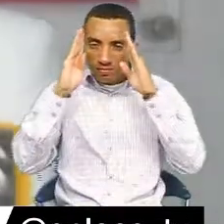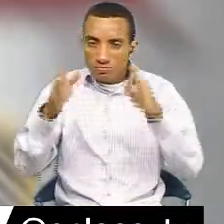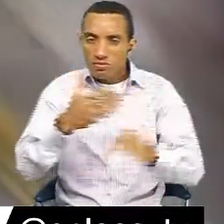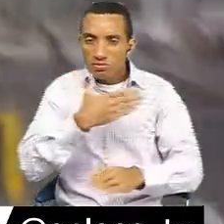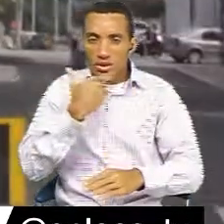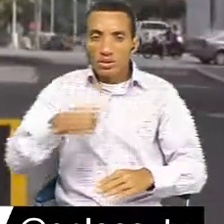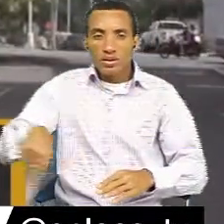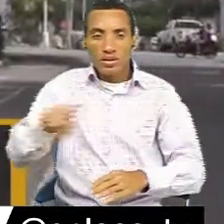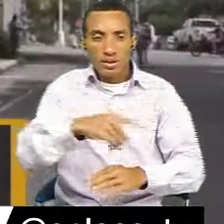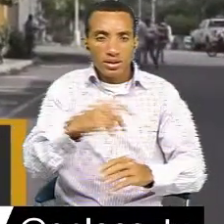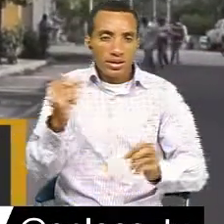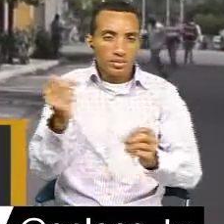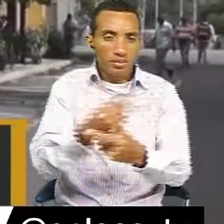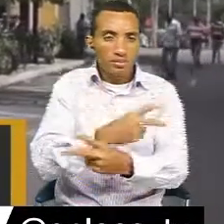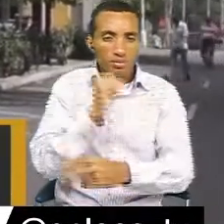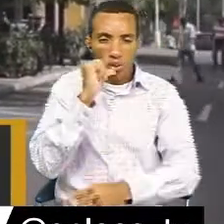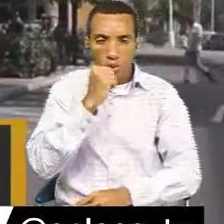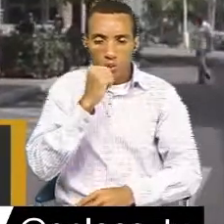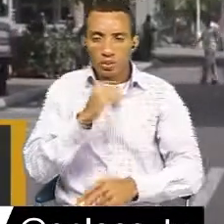población víctima.